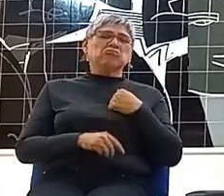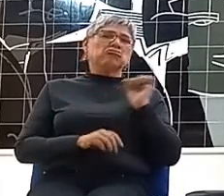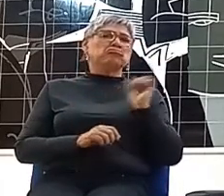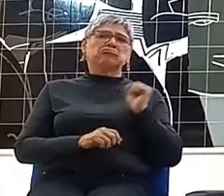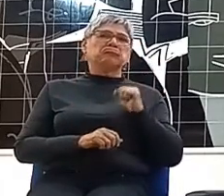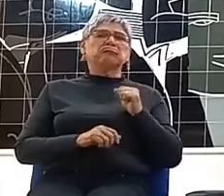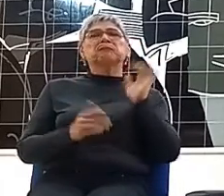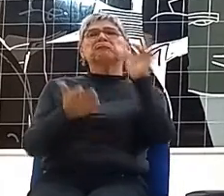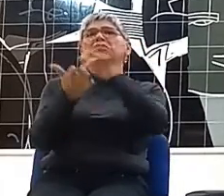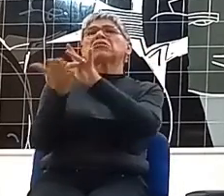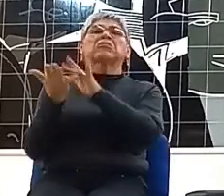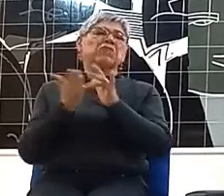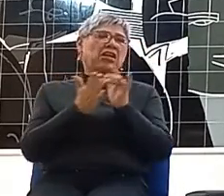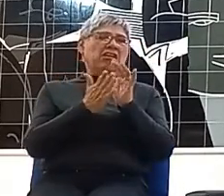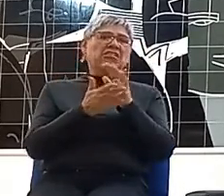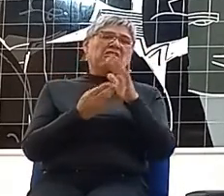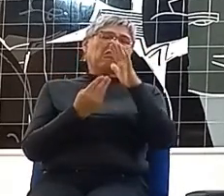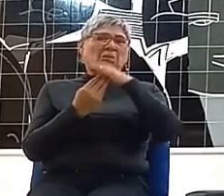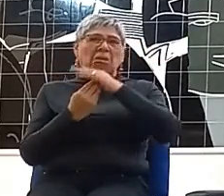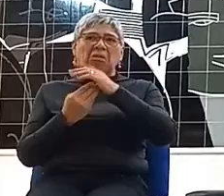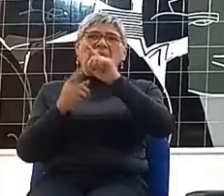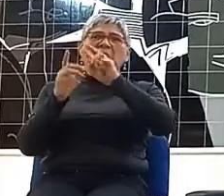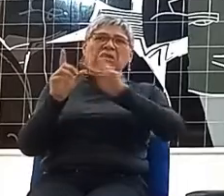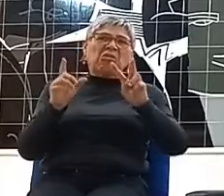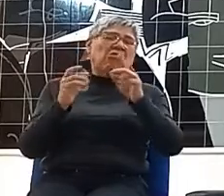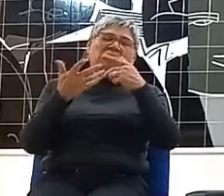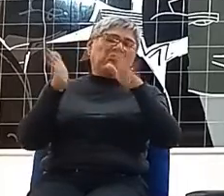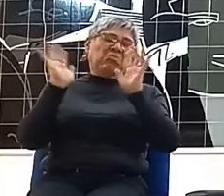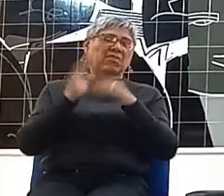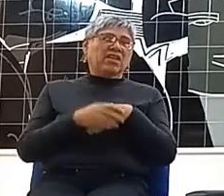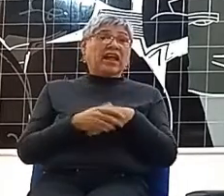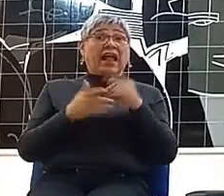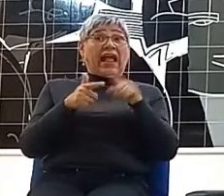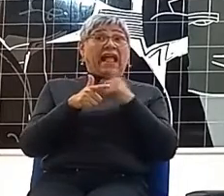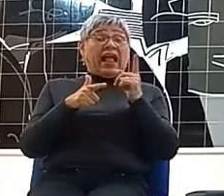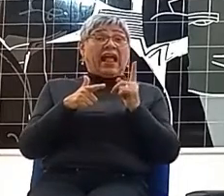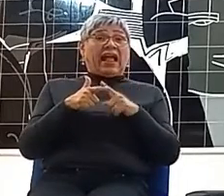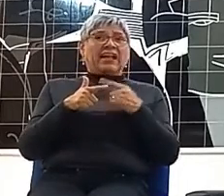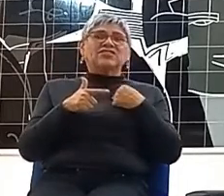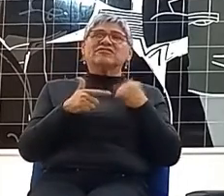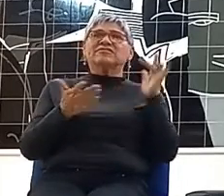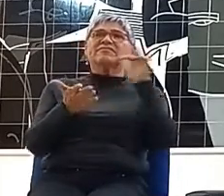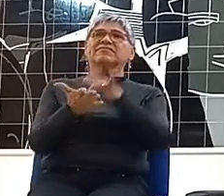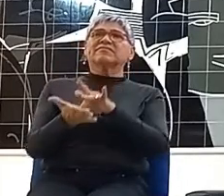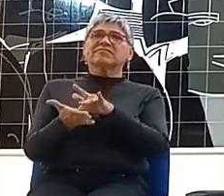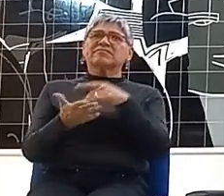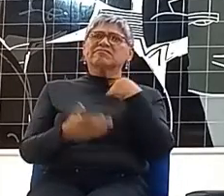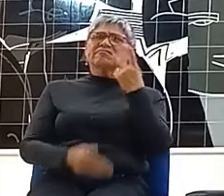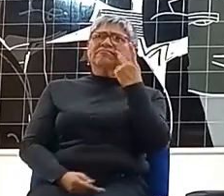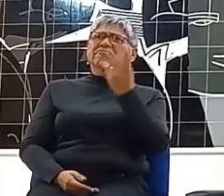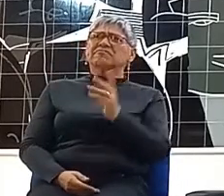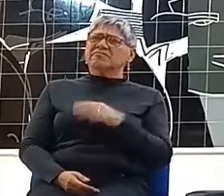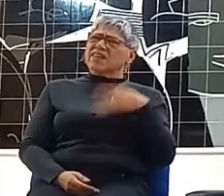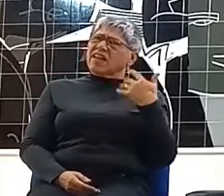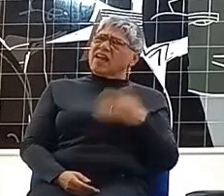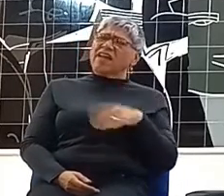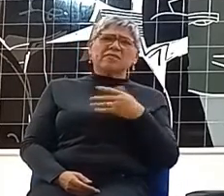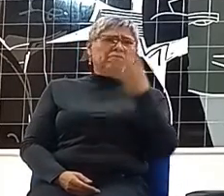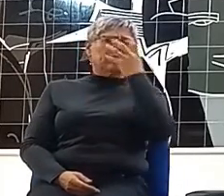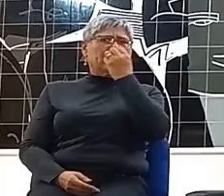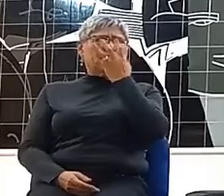yo frecuento centros comerciales. Entonces, para mí fue muy bonito porque era una bonita puesta en